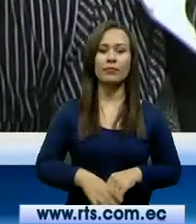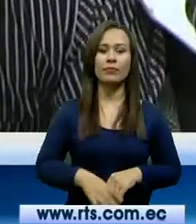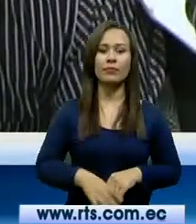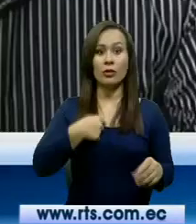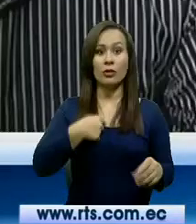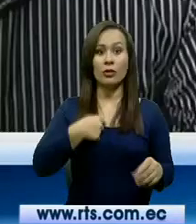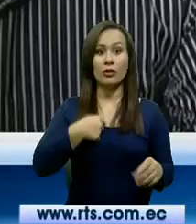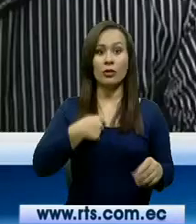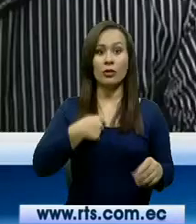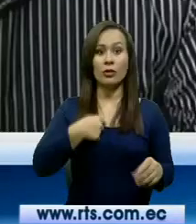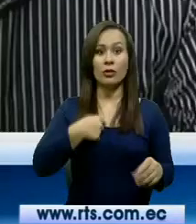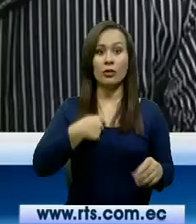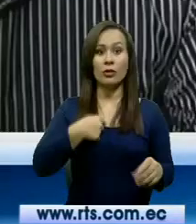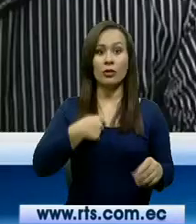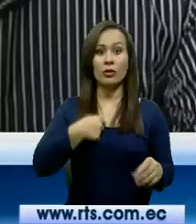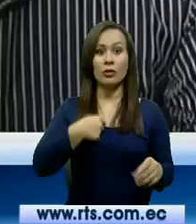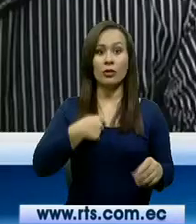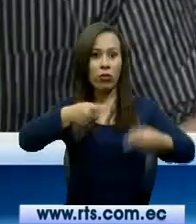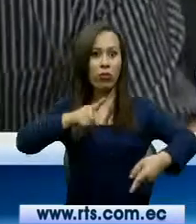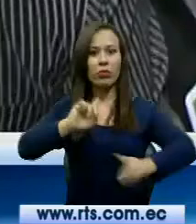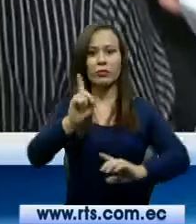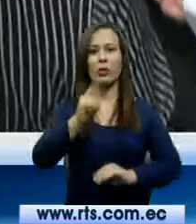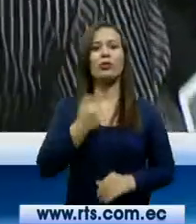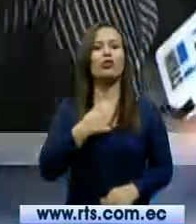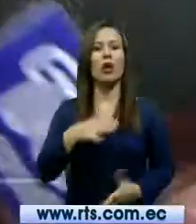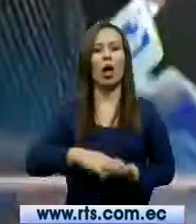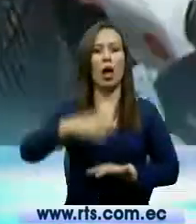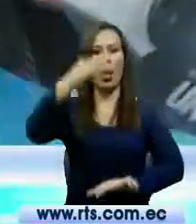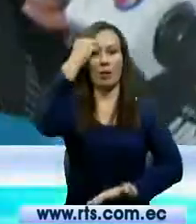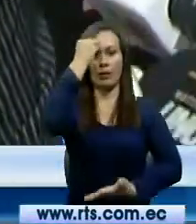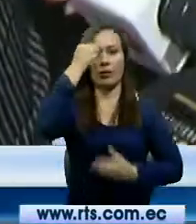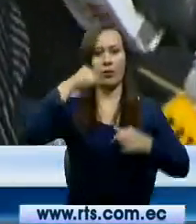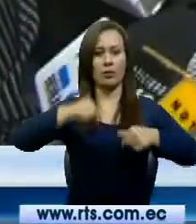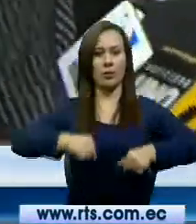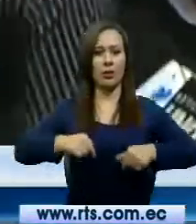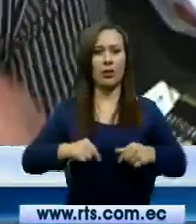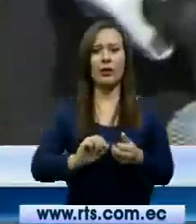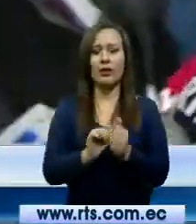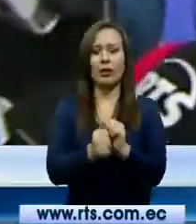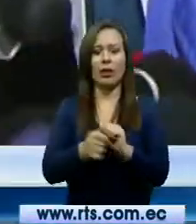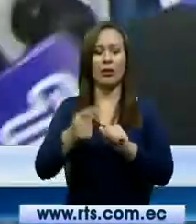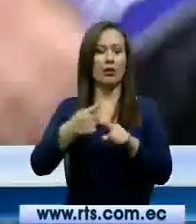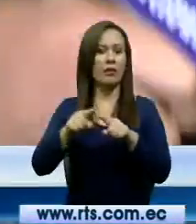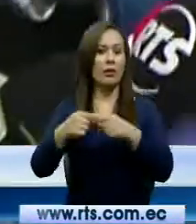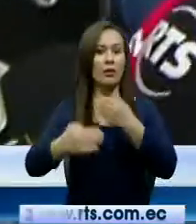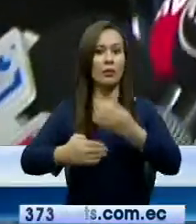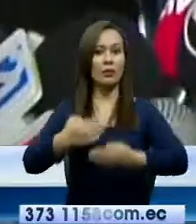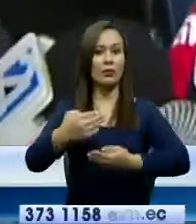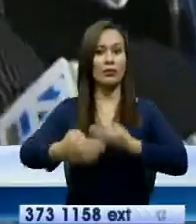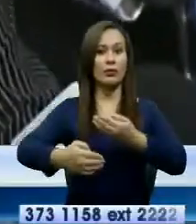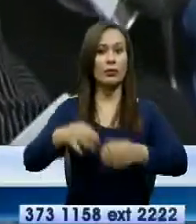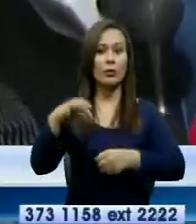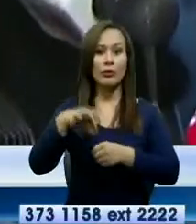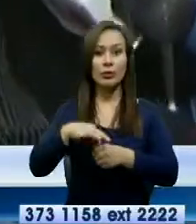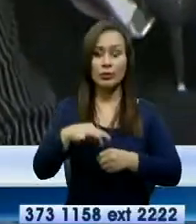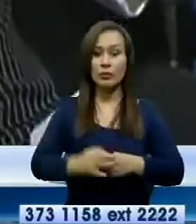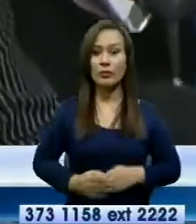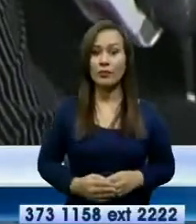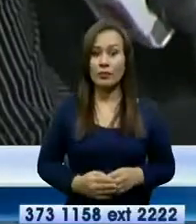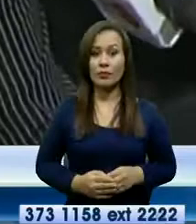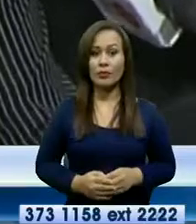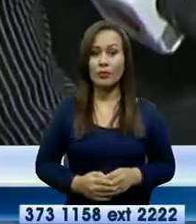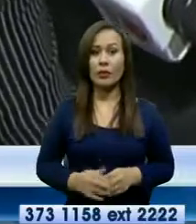de fiscalización, es que aprendemos mucho en cada uno de los procesos electorales y